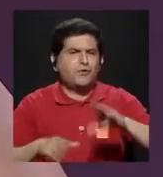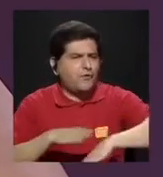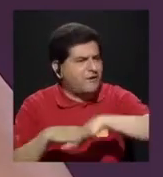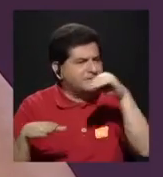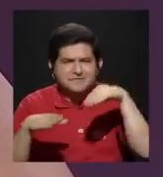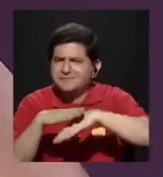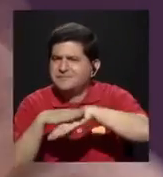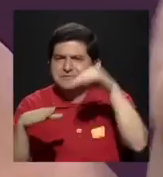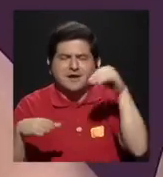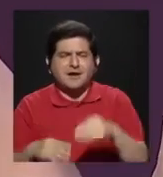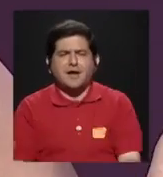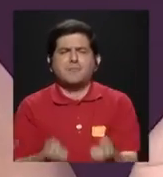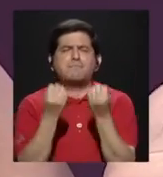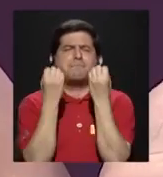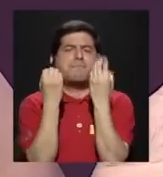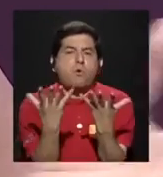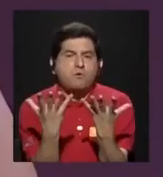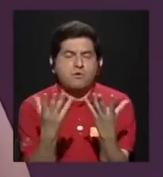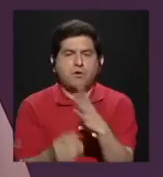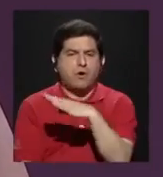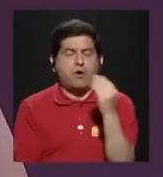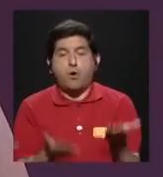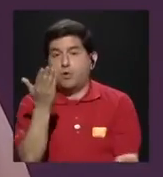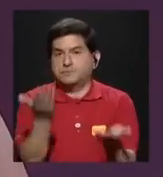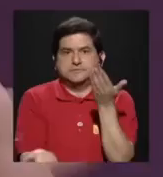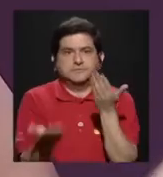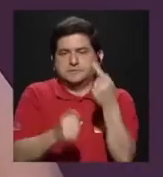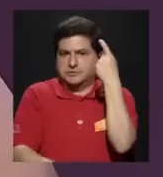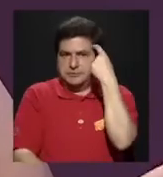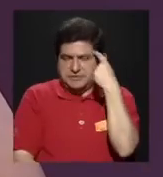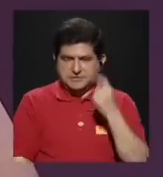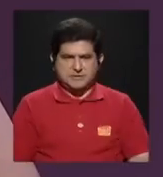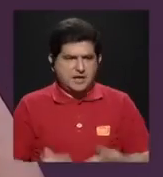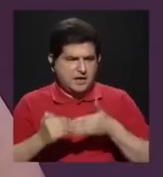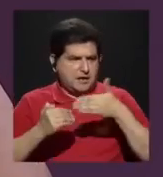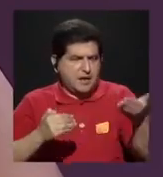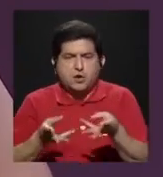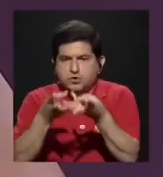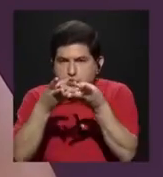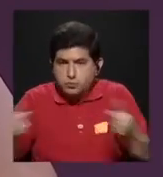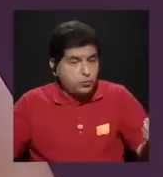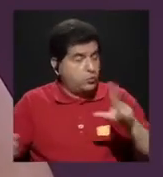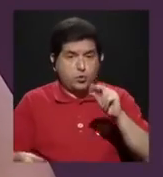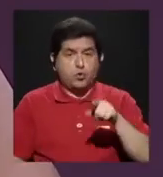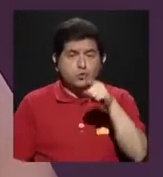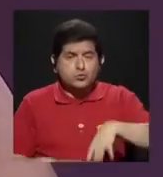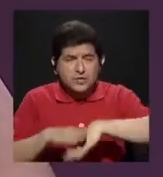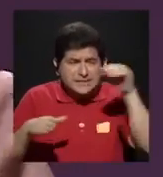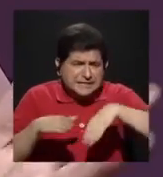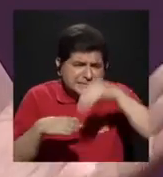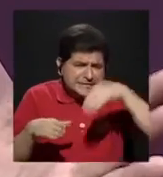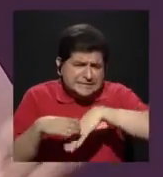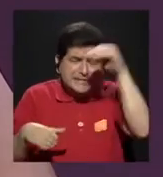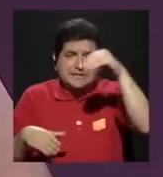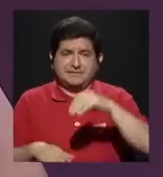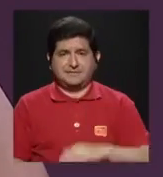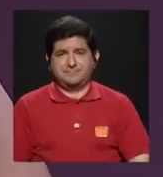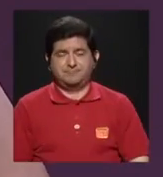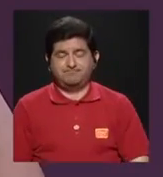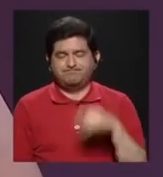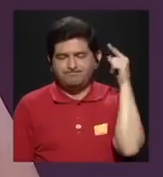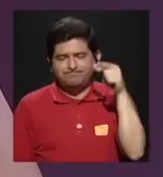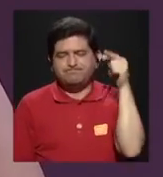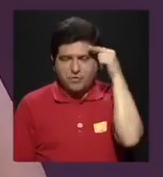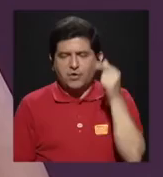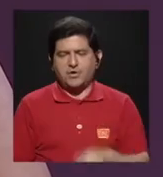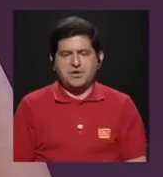en grandes cantidades ni así como a que las cosas se desaparezcan, porque si usted extrae, obvio las